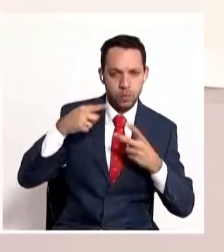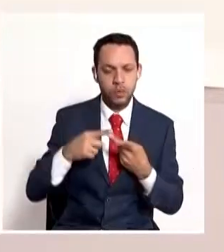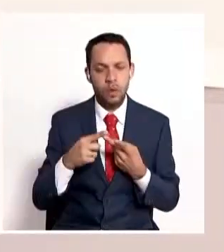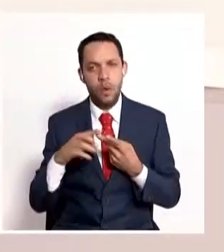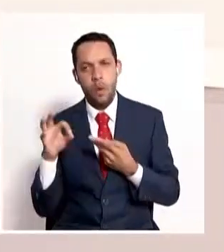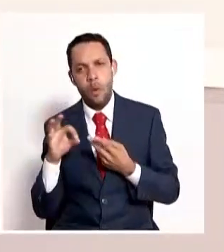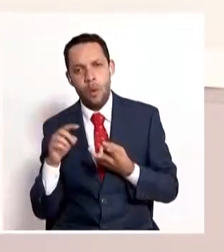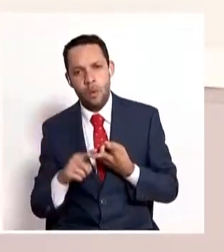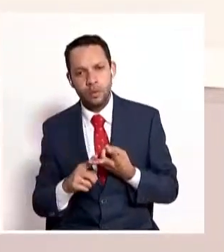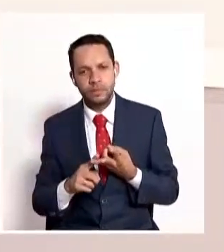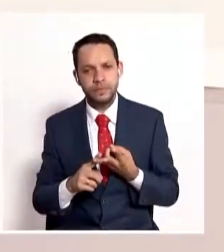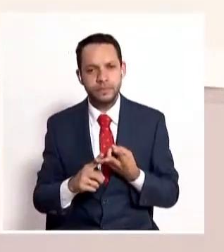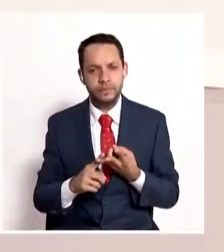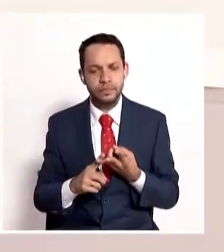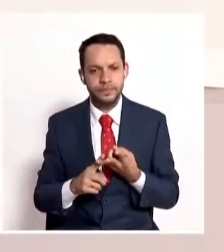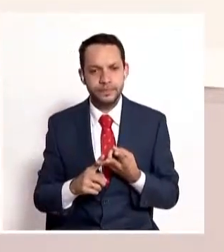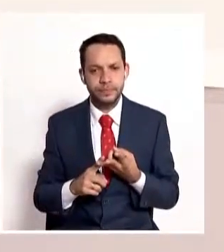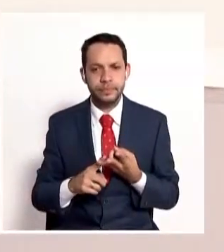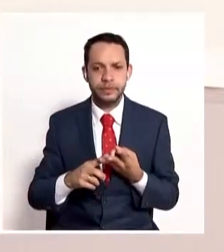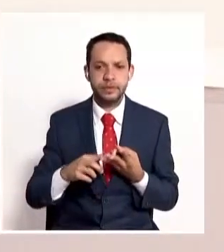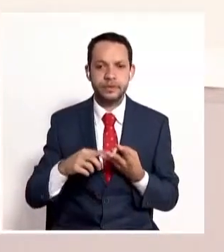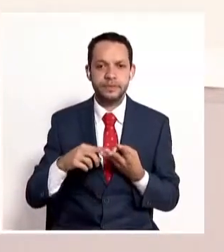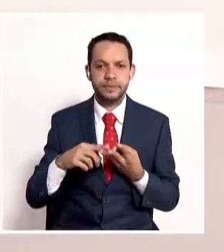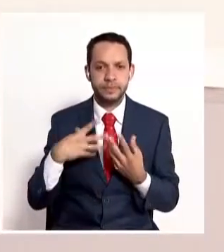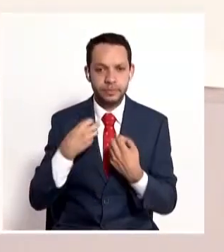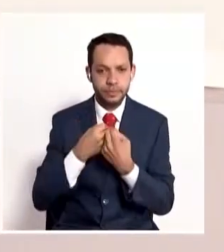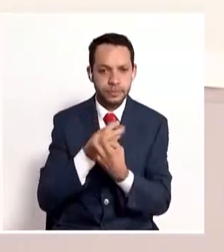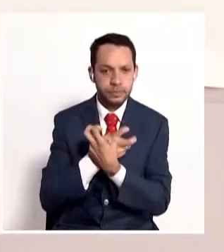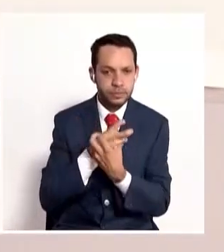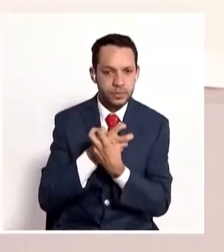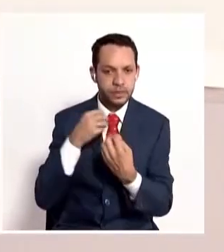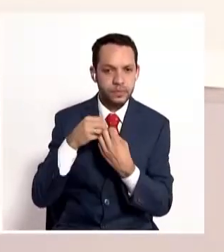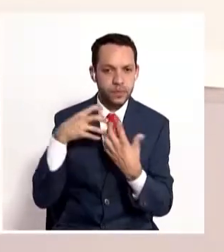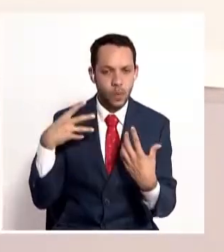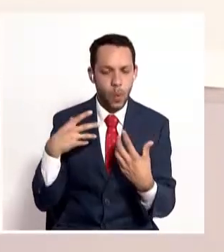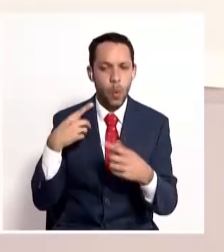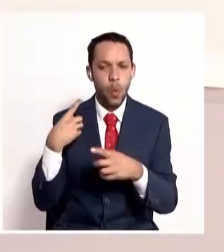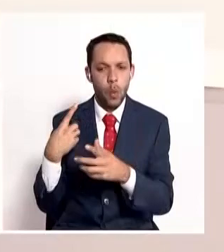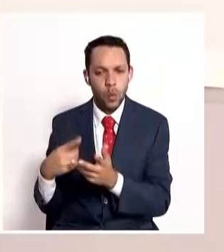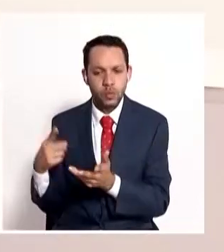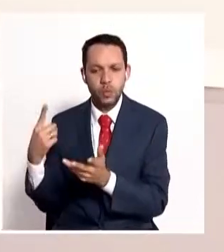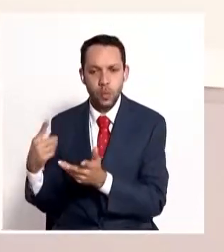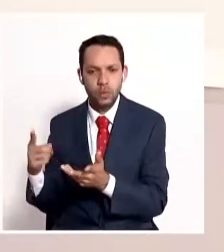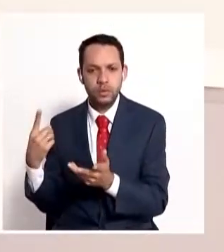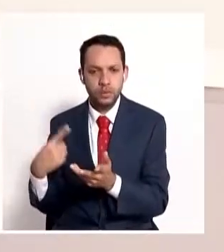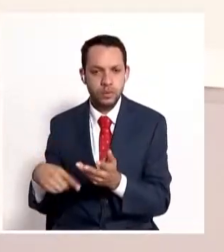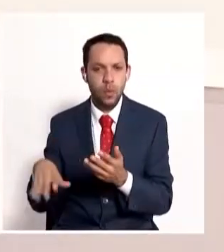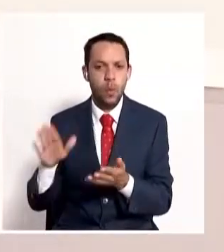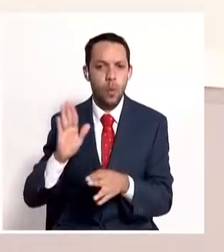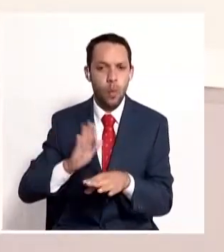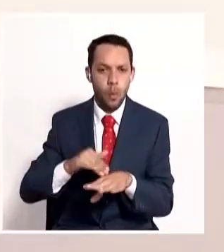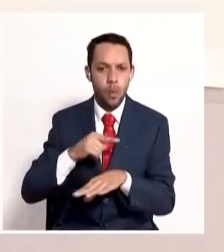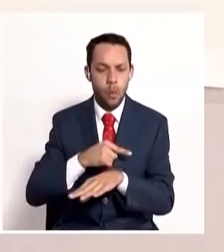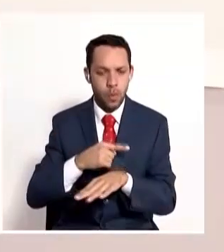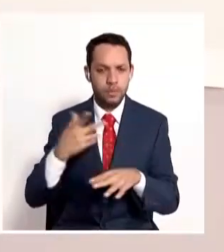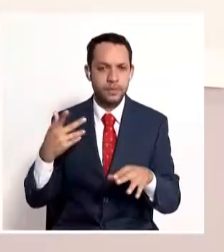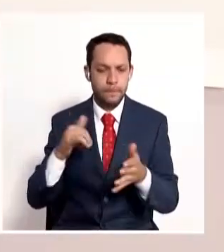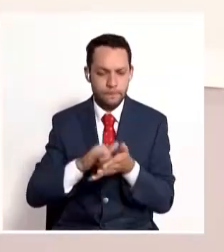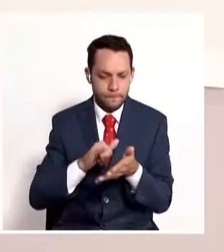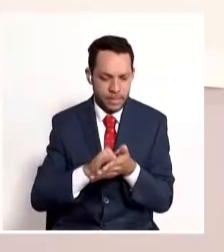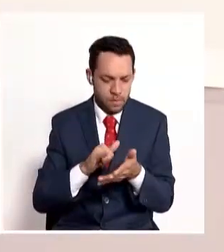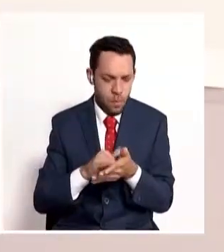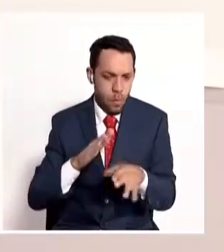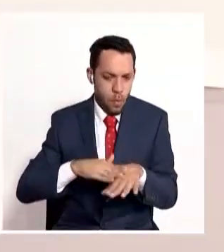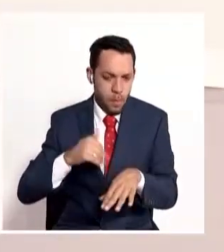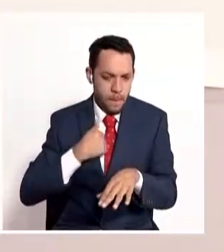aparece la artritis reumatoidea y muchas más patologías que es la que está explicando el plan de felipe entonces